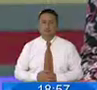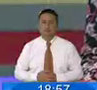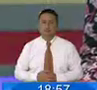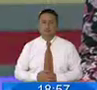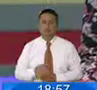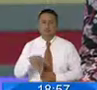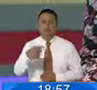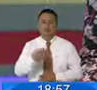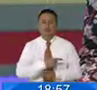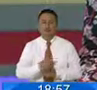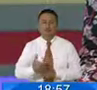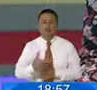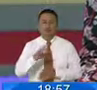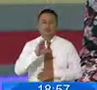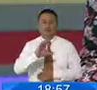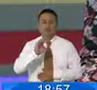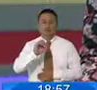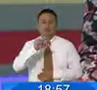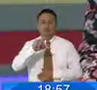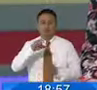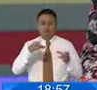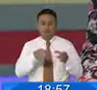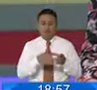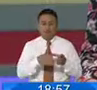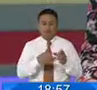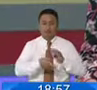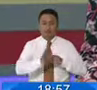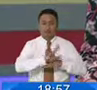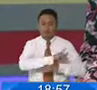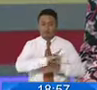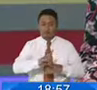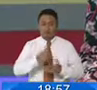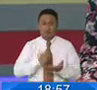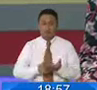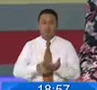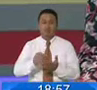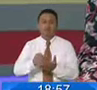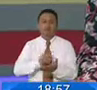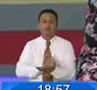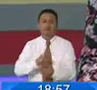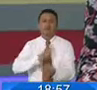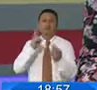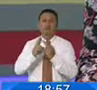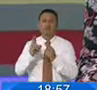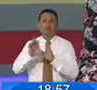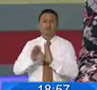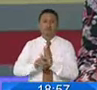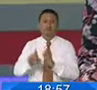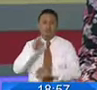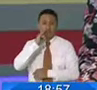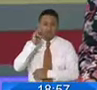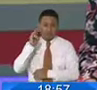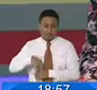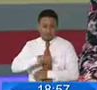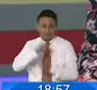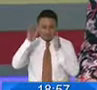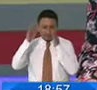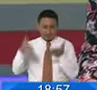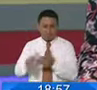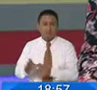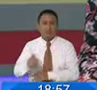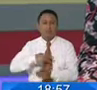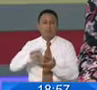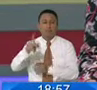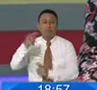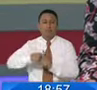La próxima semana el CAL analizará que la Comisión Parlamentaria envíe el proyecto de reformas al Código de la Niñez, que busca regular de mejor manera el pago